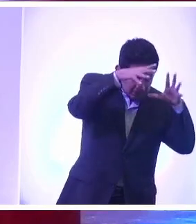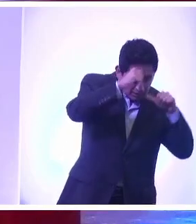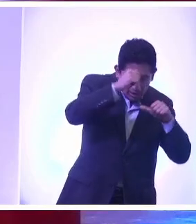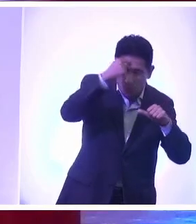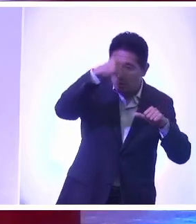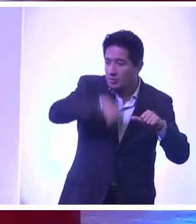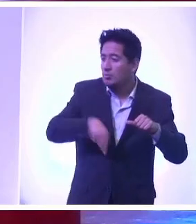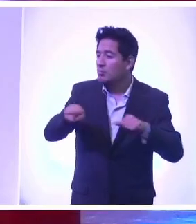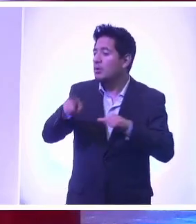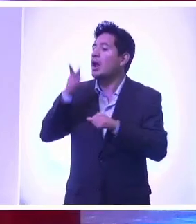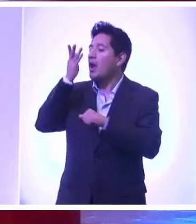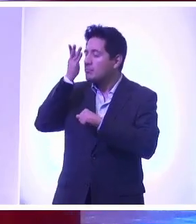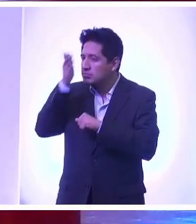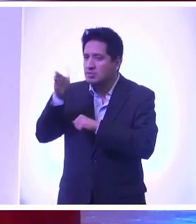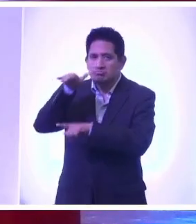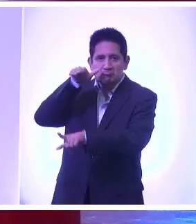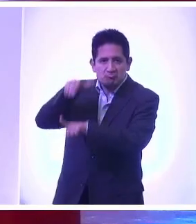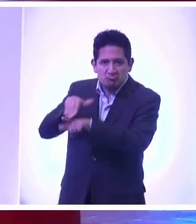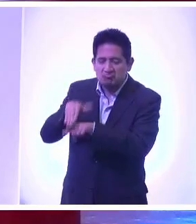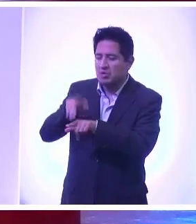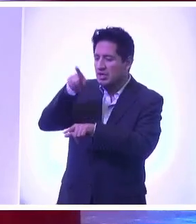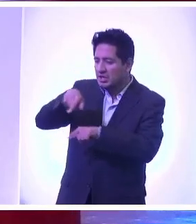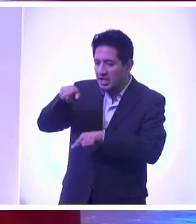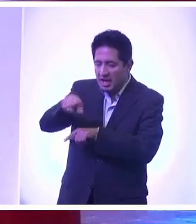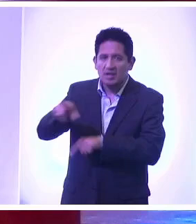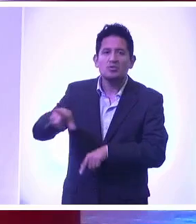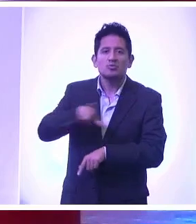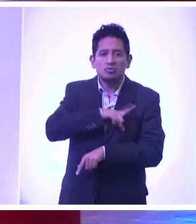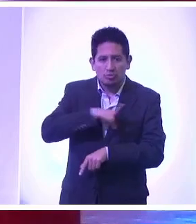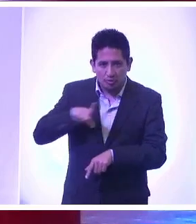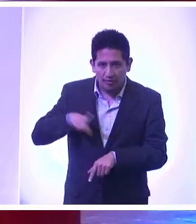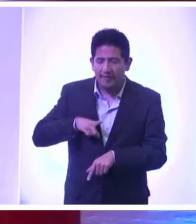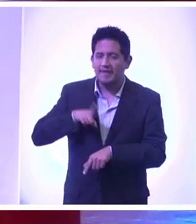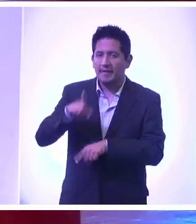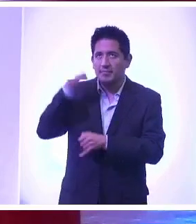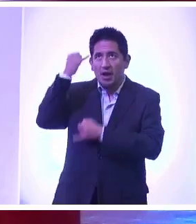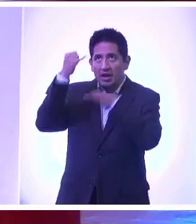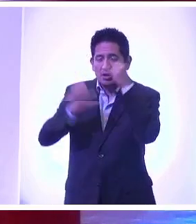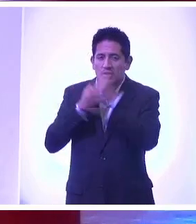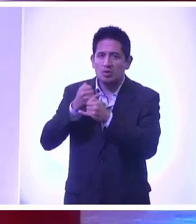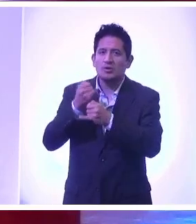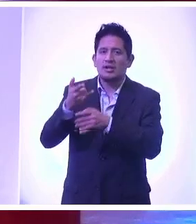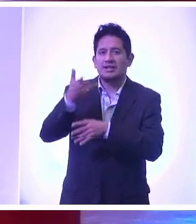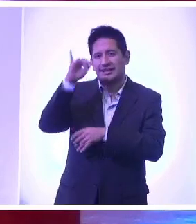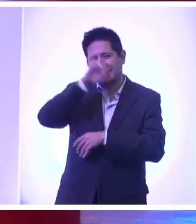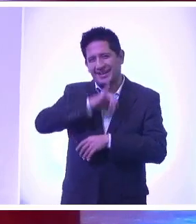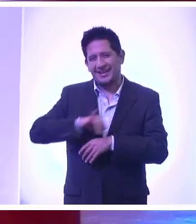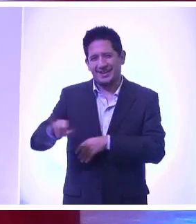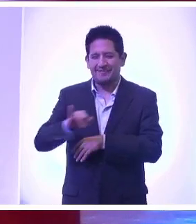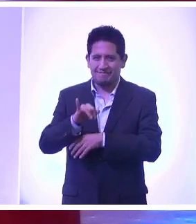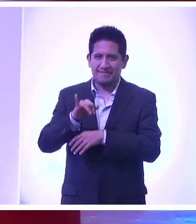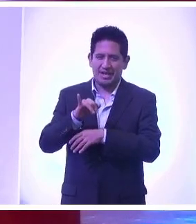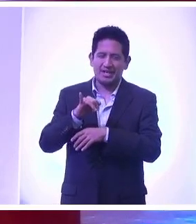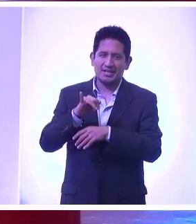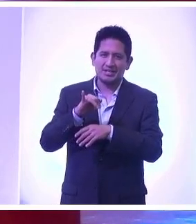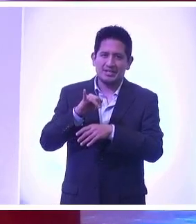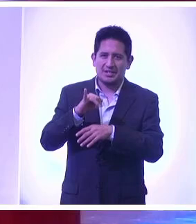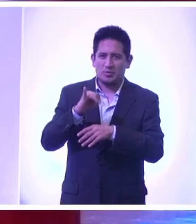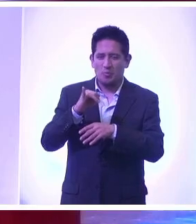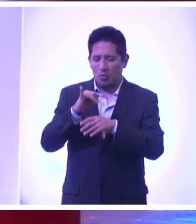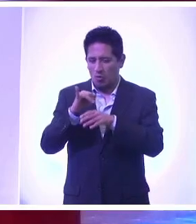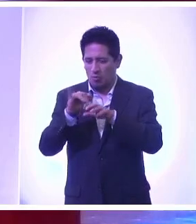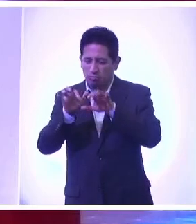sea una columna vertebral de las políticas gubernamentales no que el jefe de informática sea el que llames para cuando se acabó el